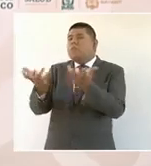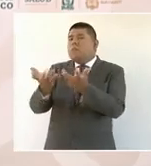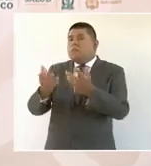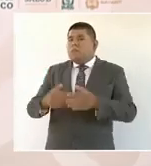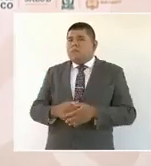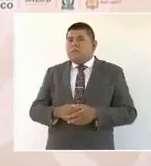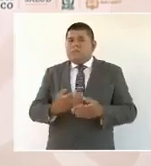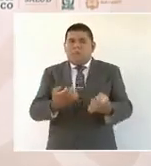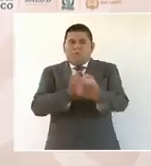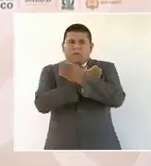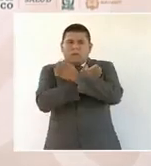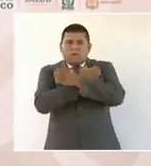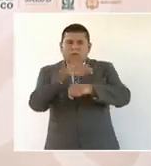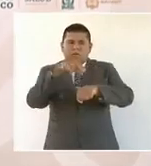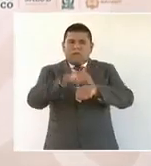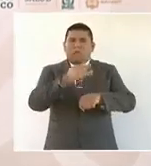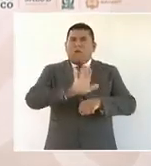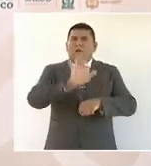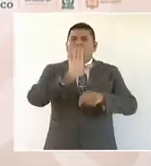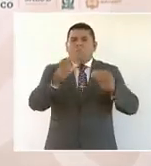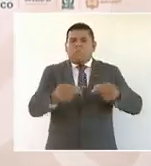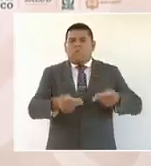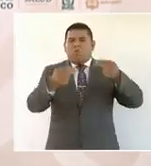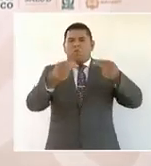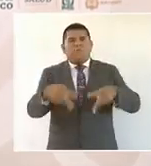la educación y la salud.